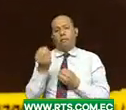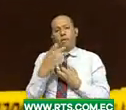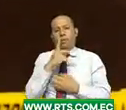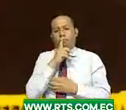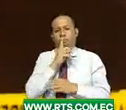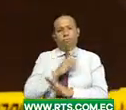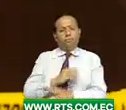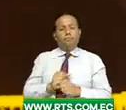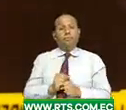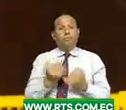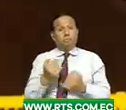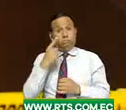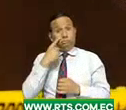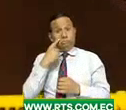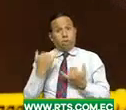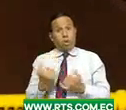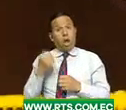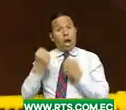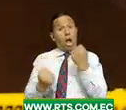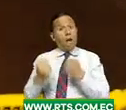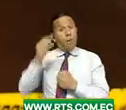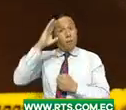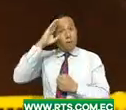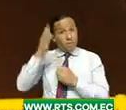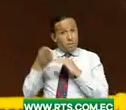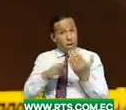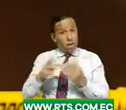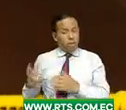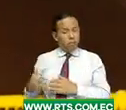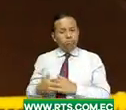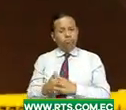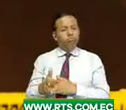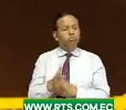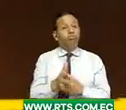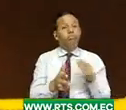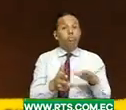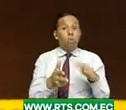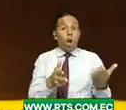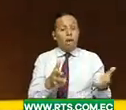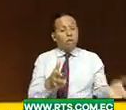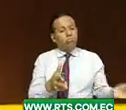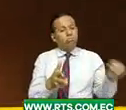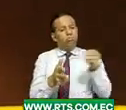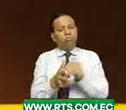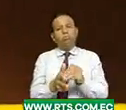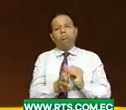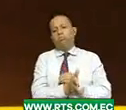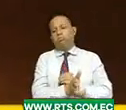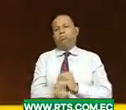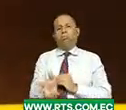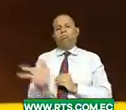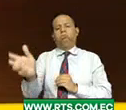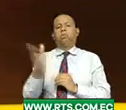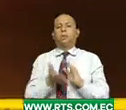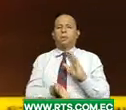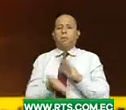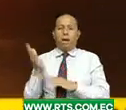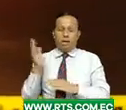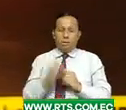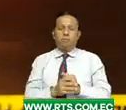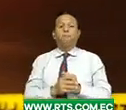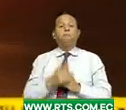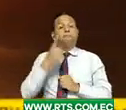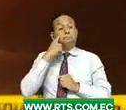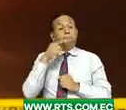allí al carro de medicina legal que va a trasladar al cadáver hasta el laboratorio de ciencias forenses para que se le realicen